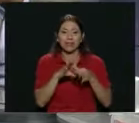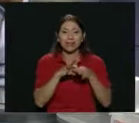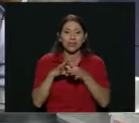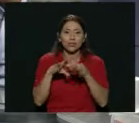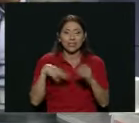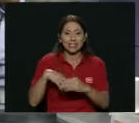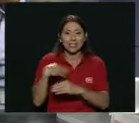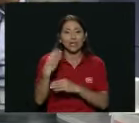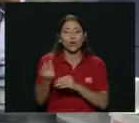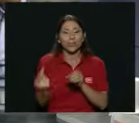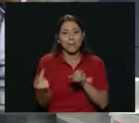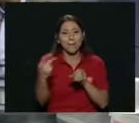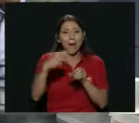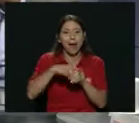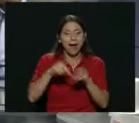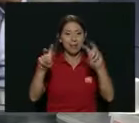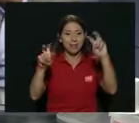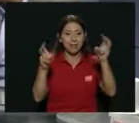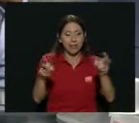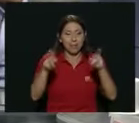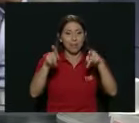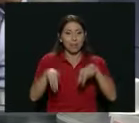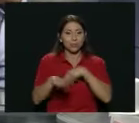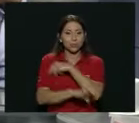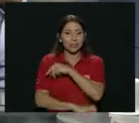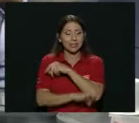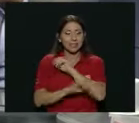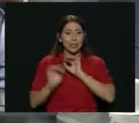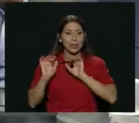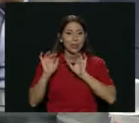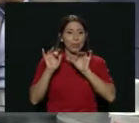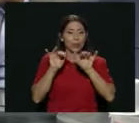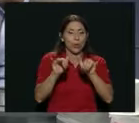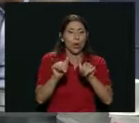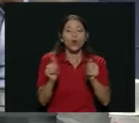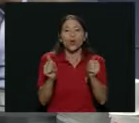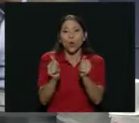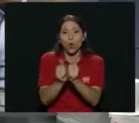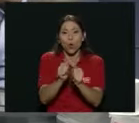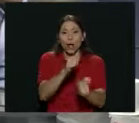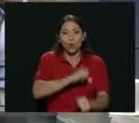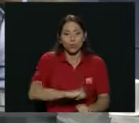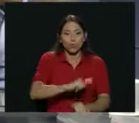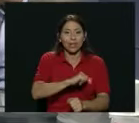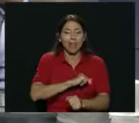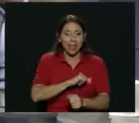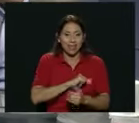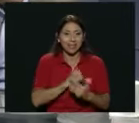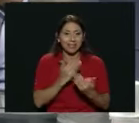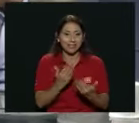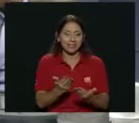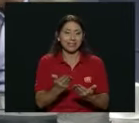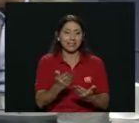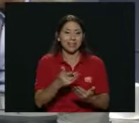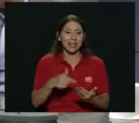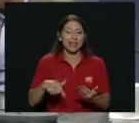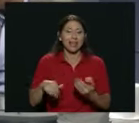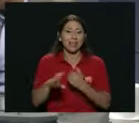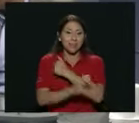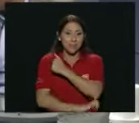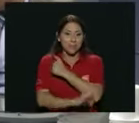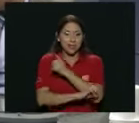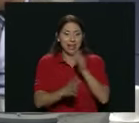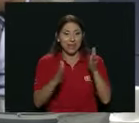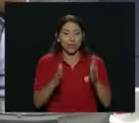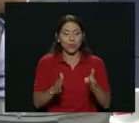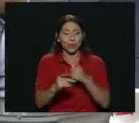Exteriores tenga participación en el tema de la migración, junto con las autoridades de